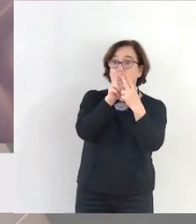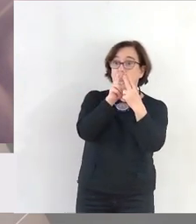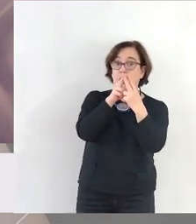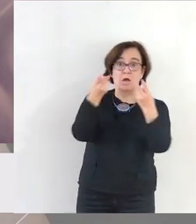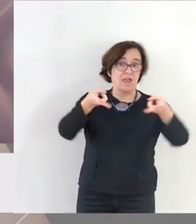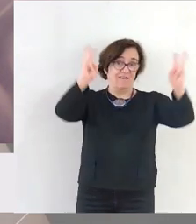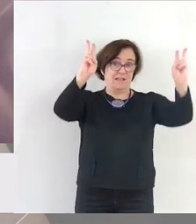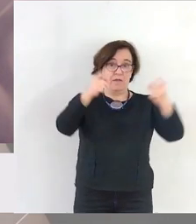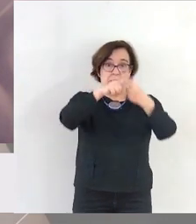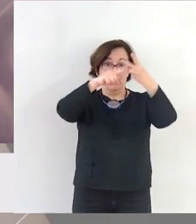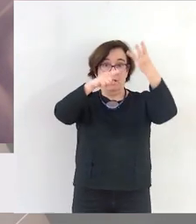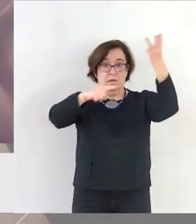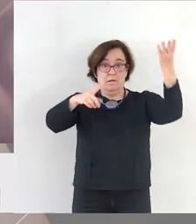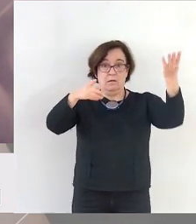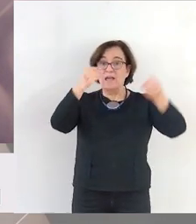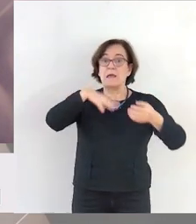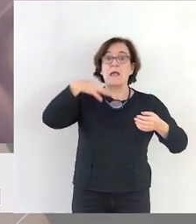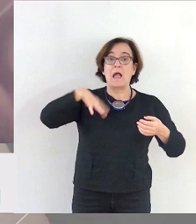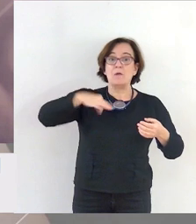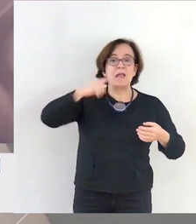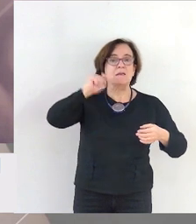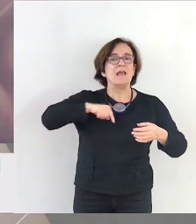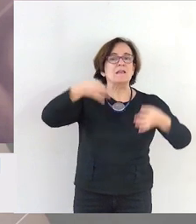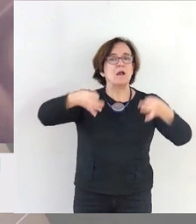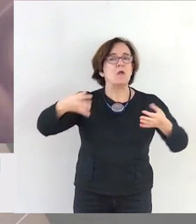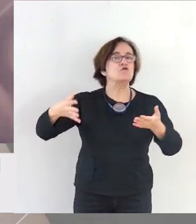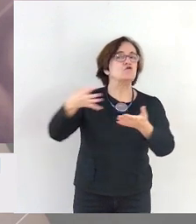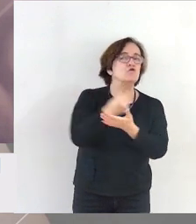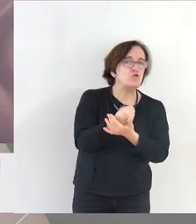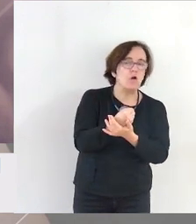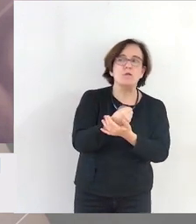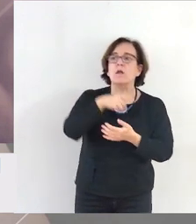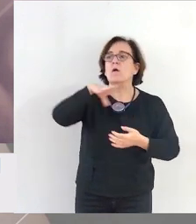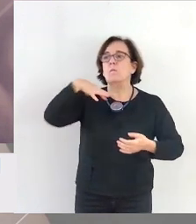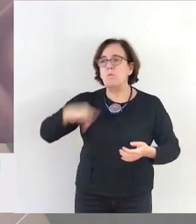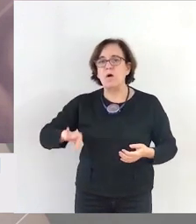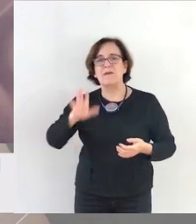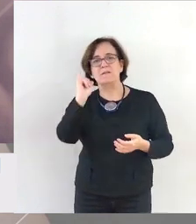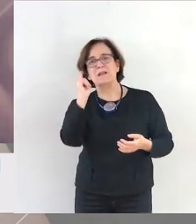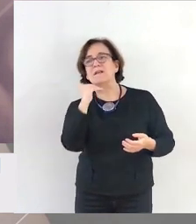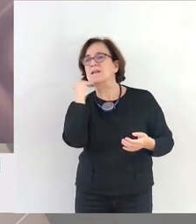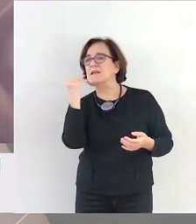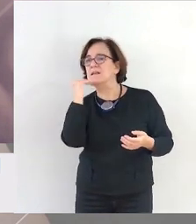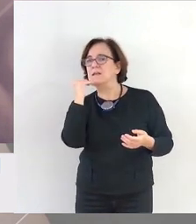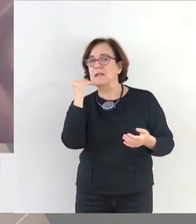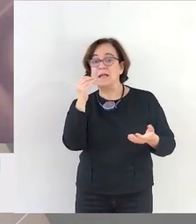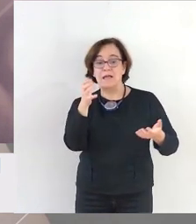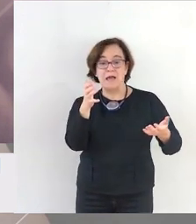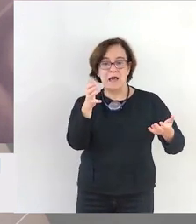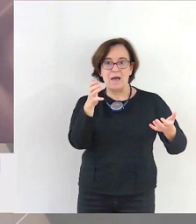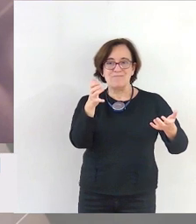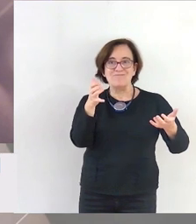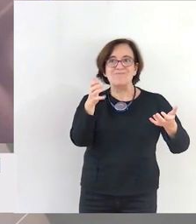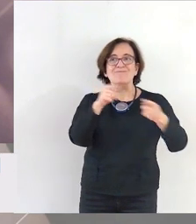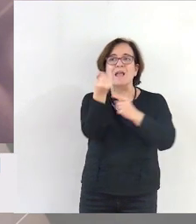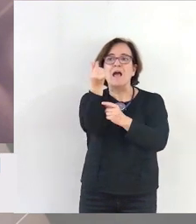libertades es decir vamos a ver si aseguramos que todo el mundo pueda tener digamos una renta básica energética